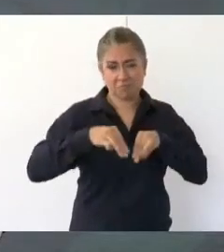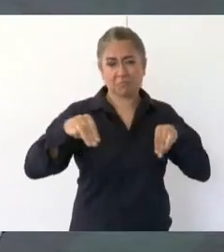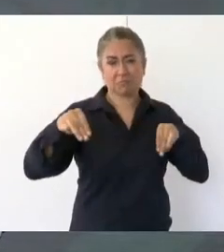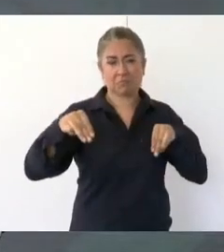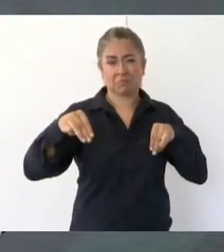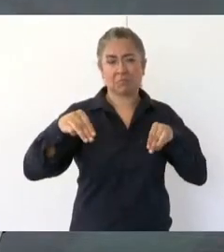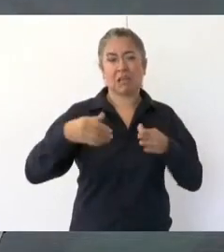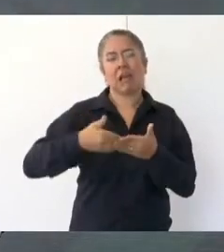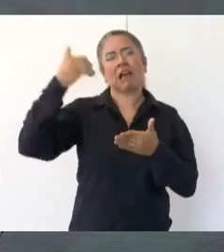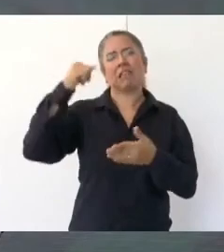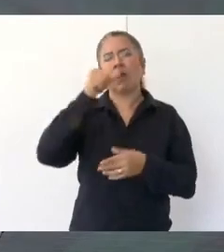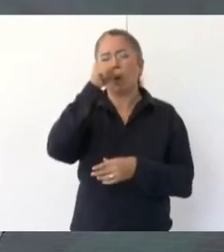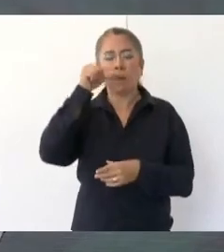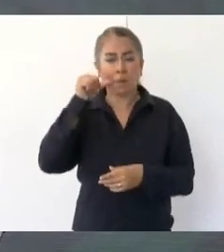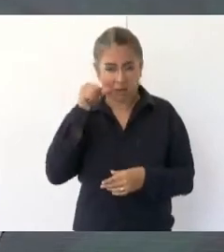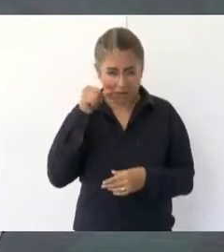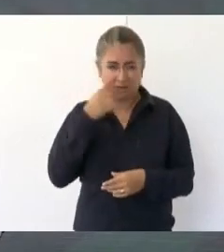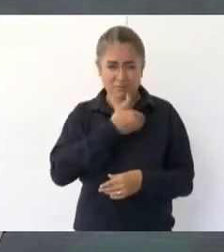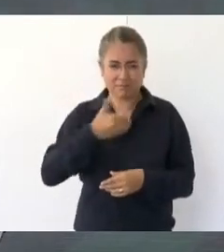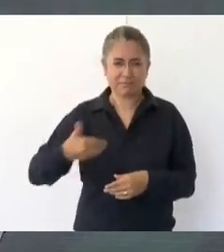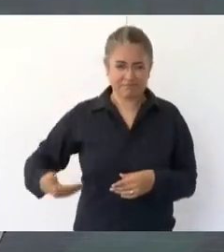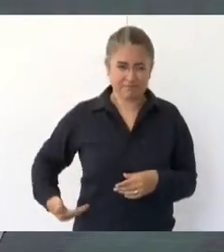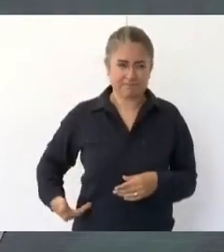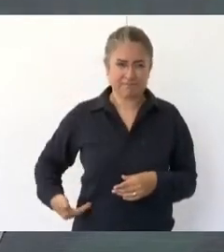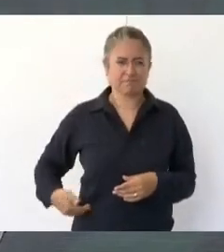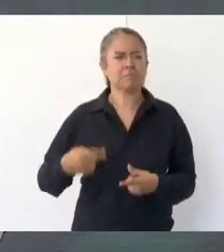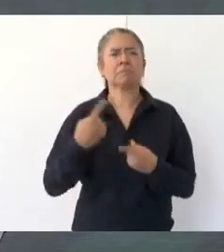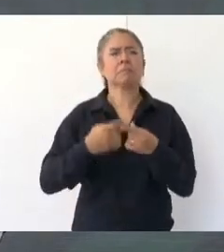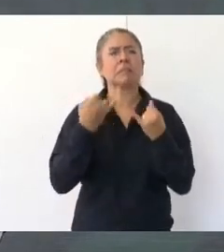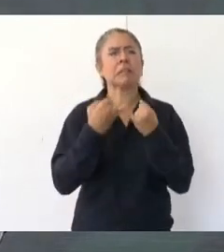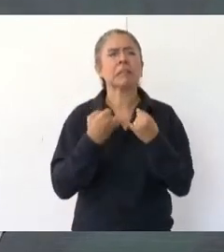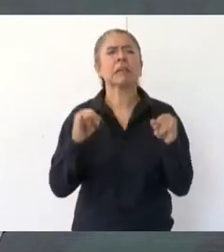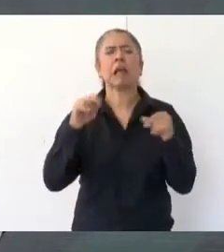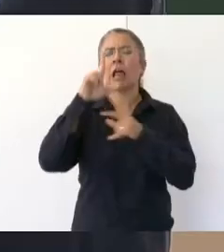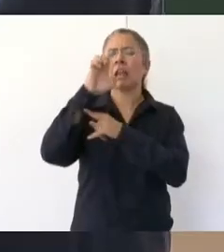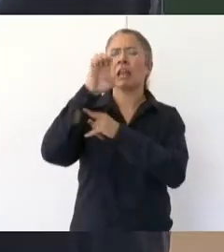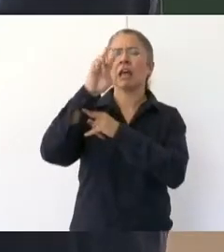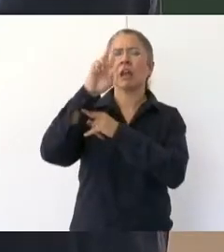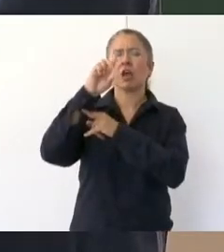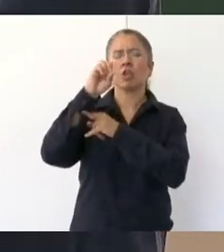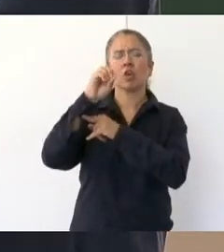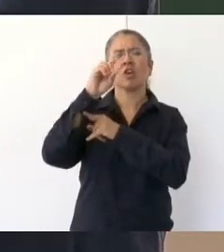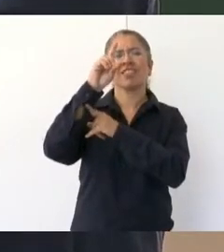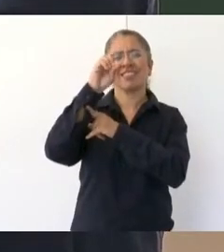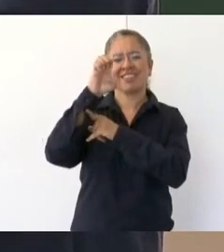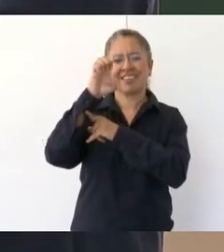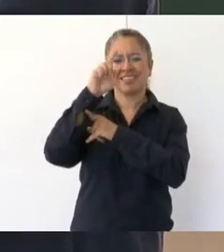en 1873 el presidente Lerdo de Tejada.